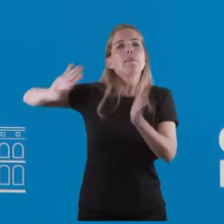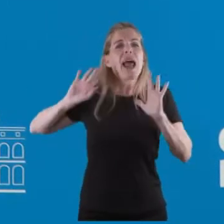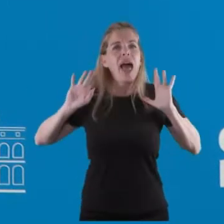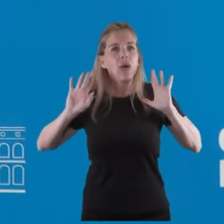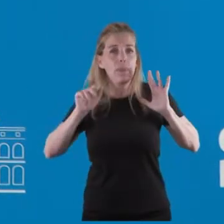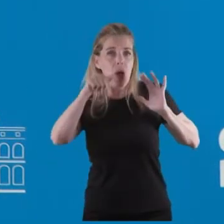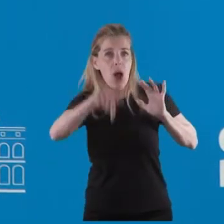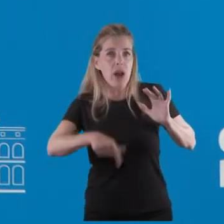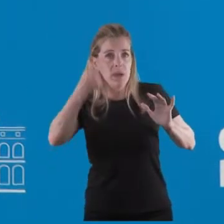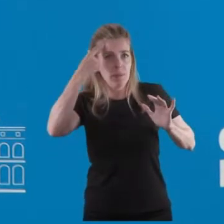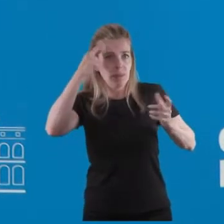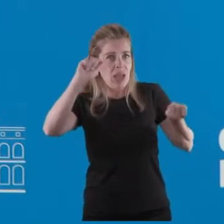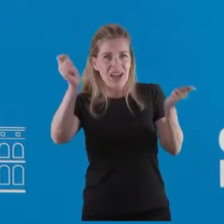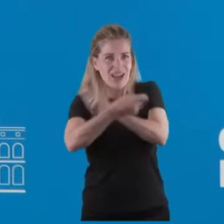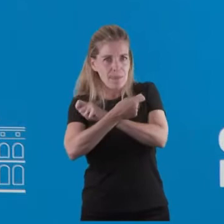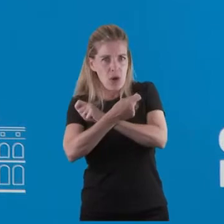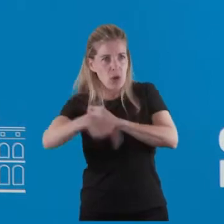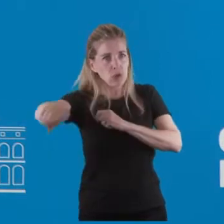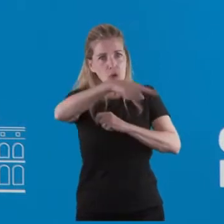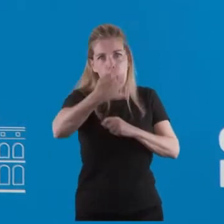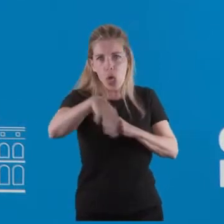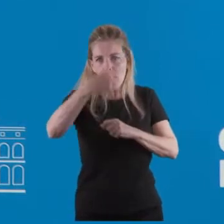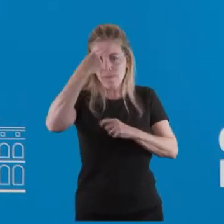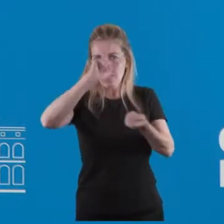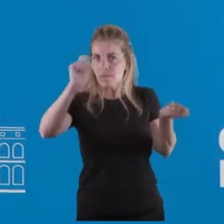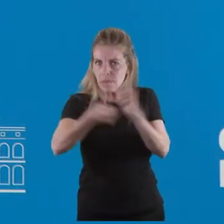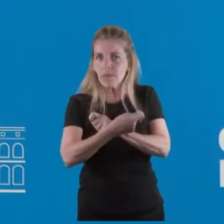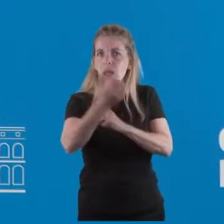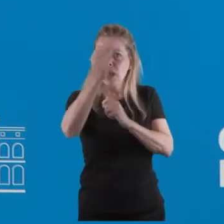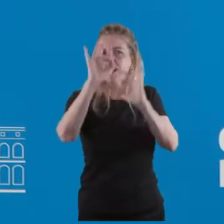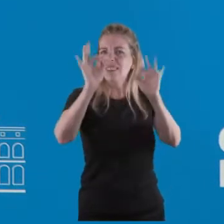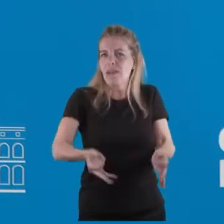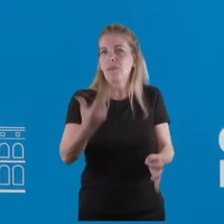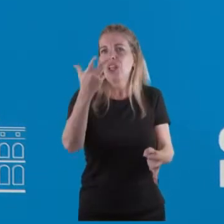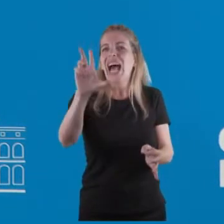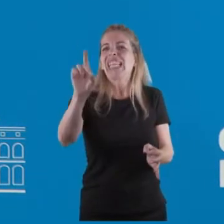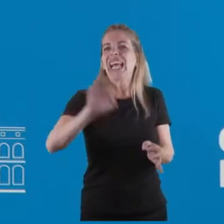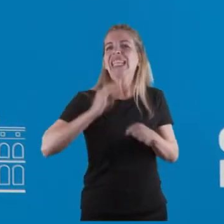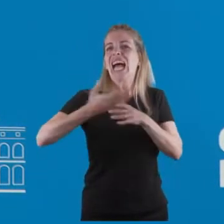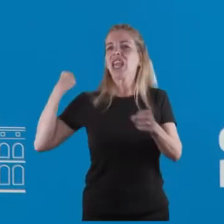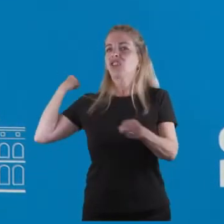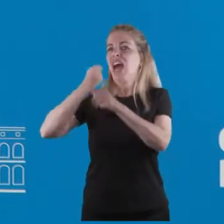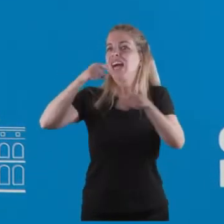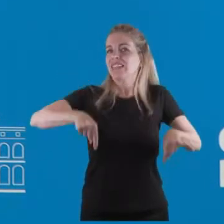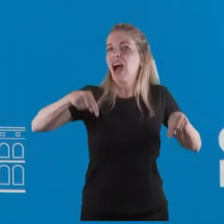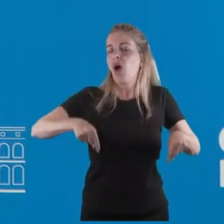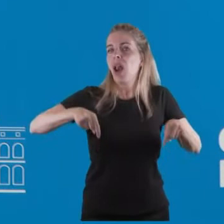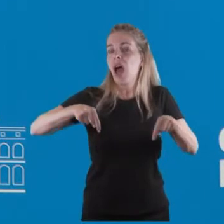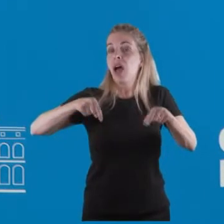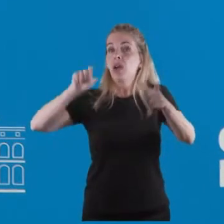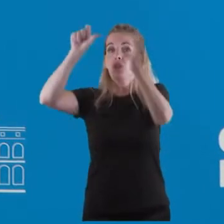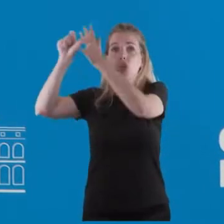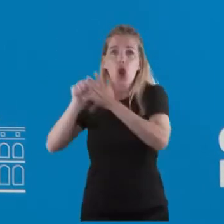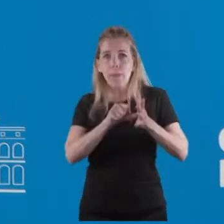novedades y yo me imagino que todos deberíamos incorporar novedades y saber que de hace 30 años a esta parte el mundo se maneja de otra manera